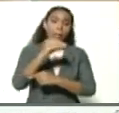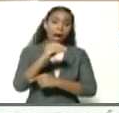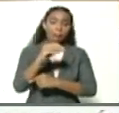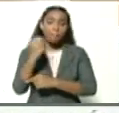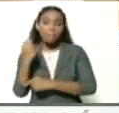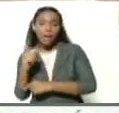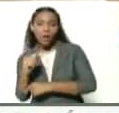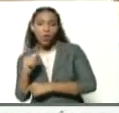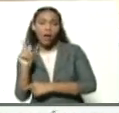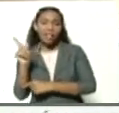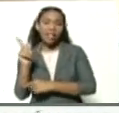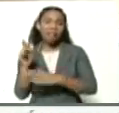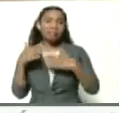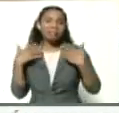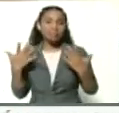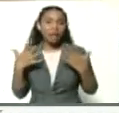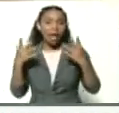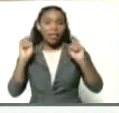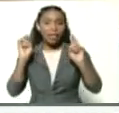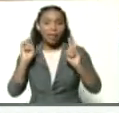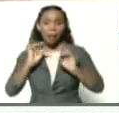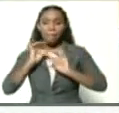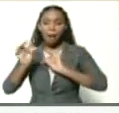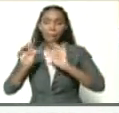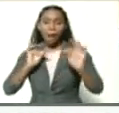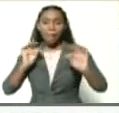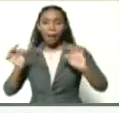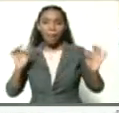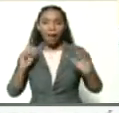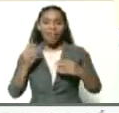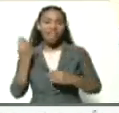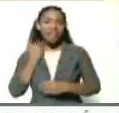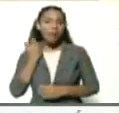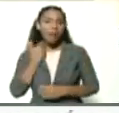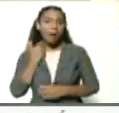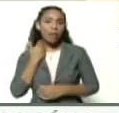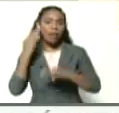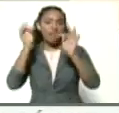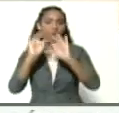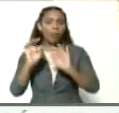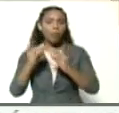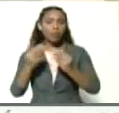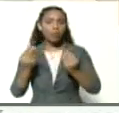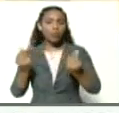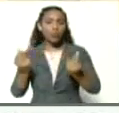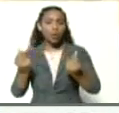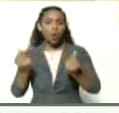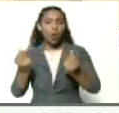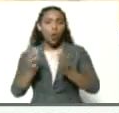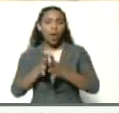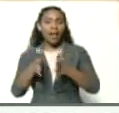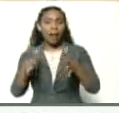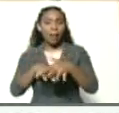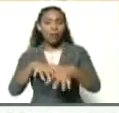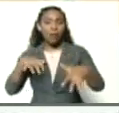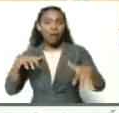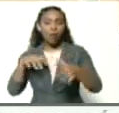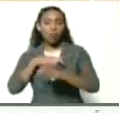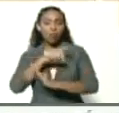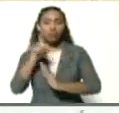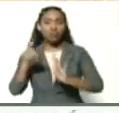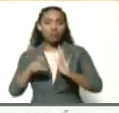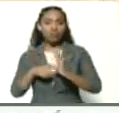menos, pasan el contagio, pasan la enfermedad de manera leve o la gran mayoría pasa